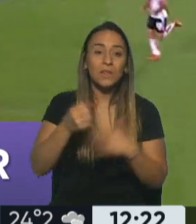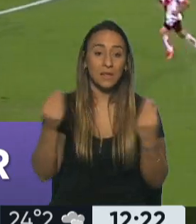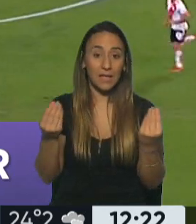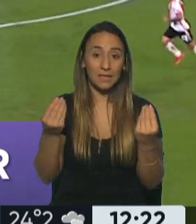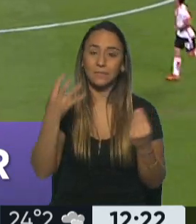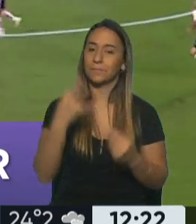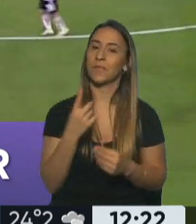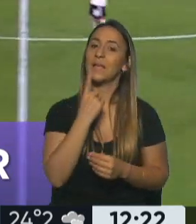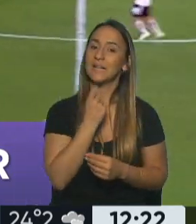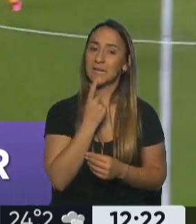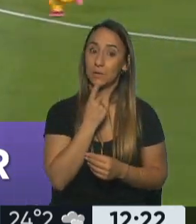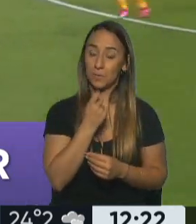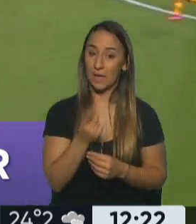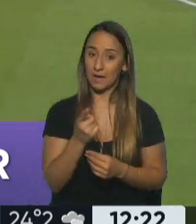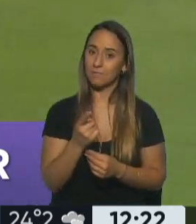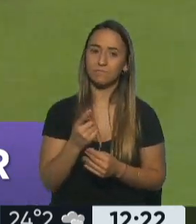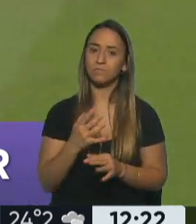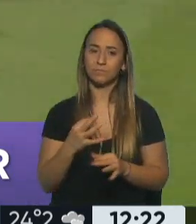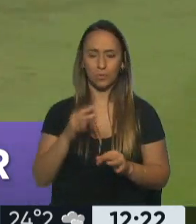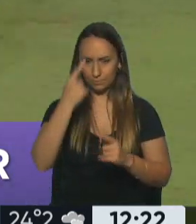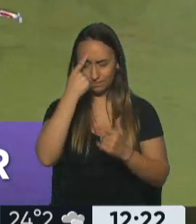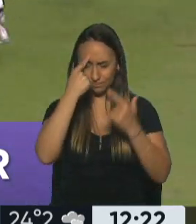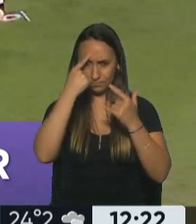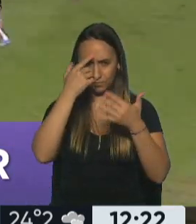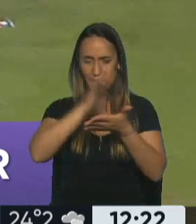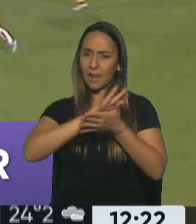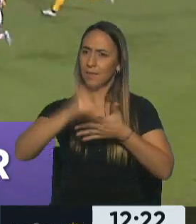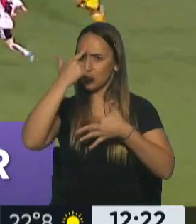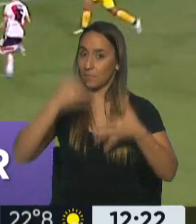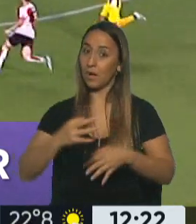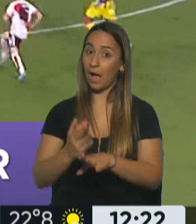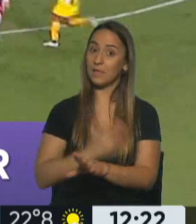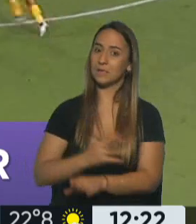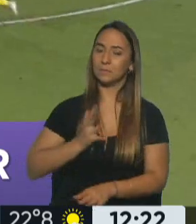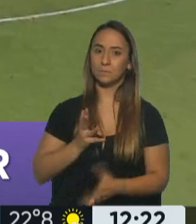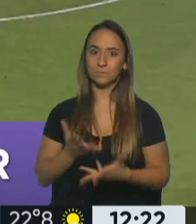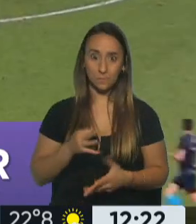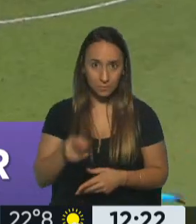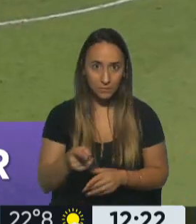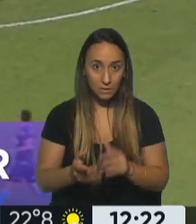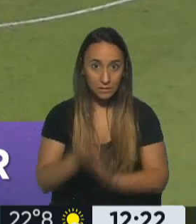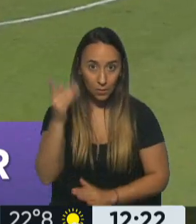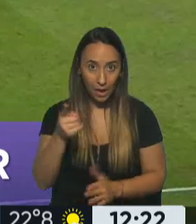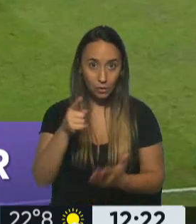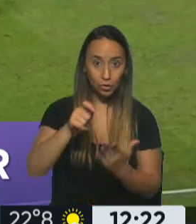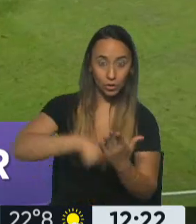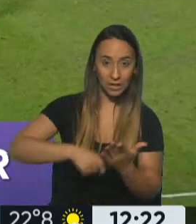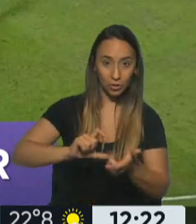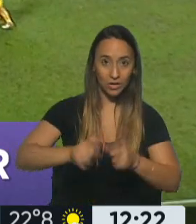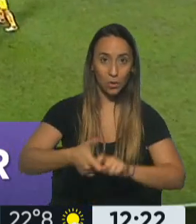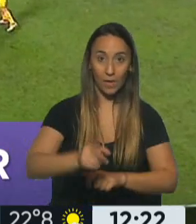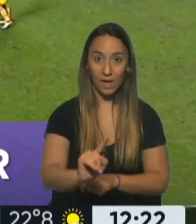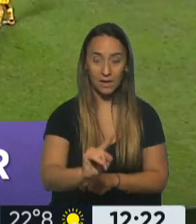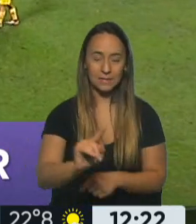que River pone los pies sobre la tierra respecto de la situación Porque se había asustado cuando dijeron que diablito no iba a renovar con River bueno está todo